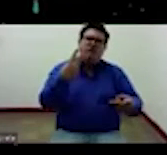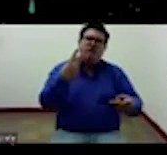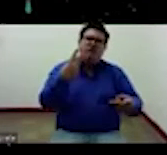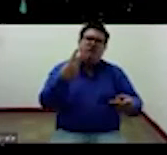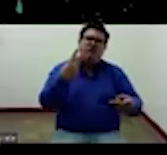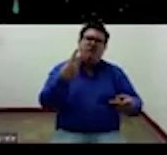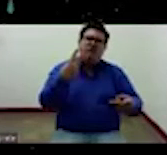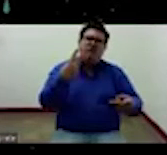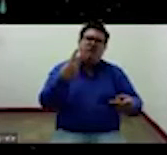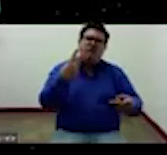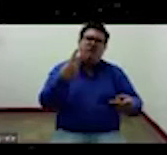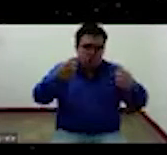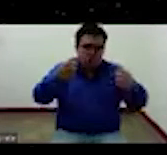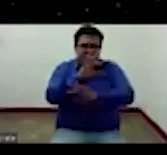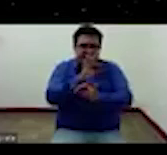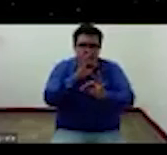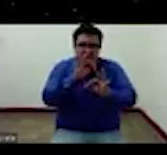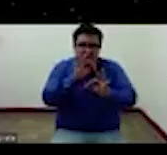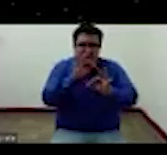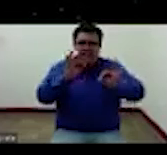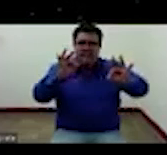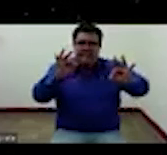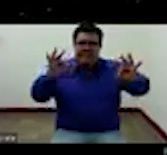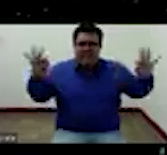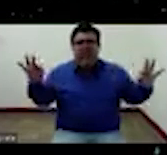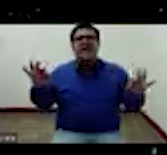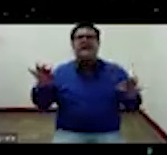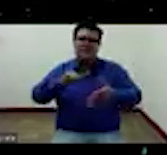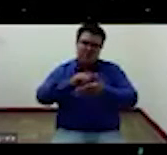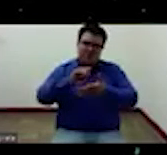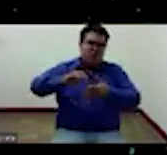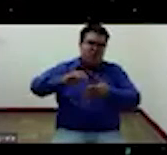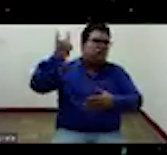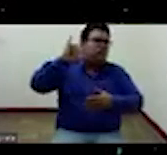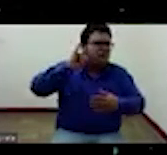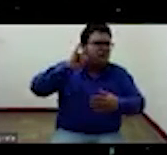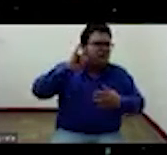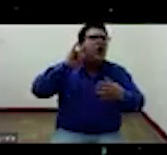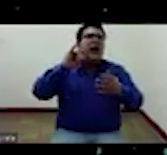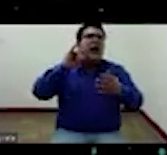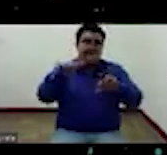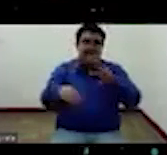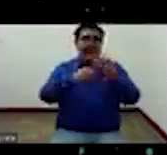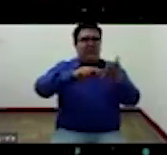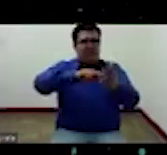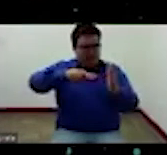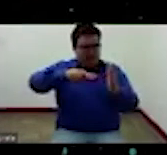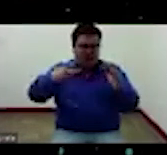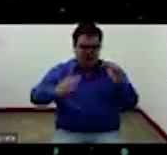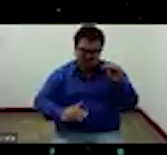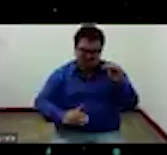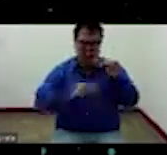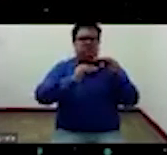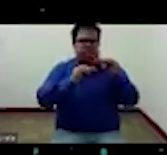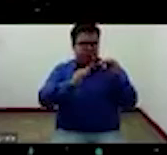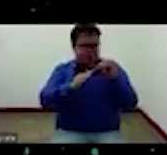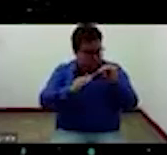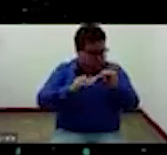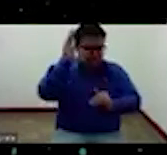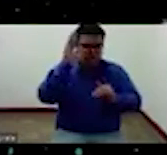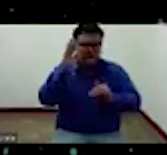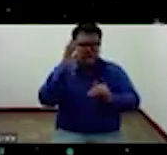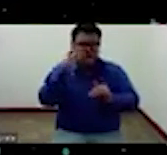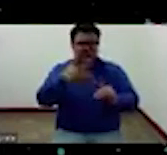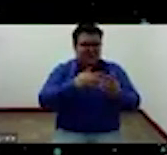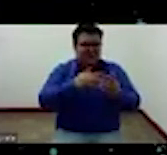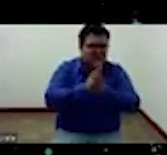a los extremos la escucha, llevar a los extremos también la tecnología. O sea, llevar al borde